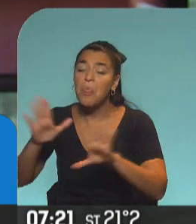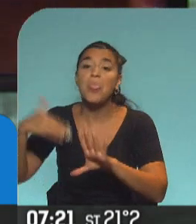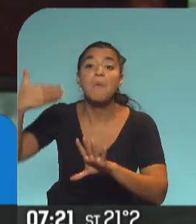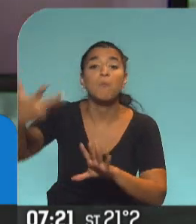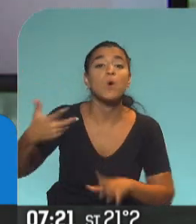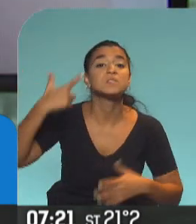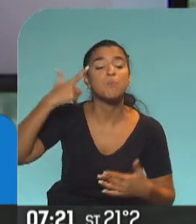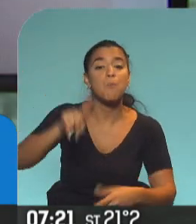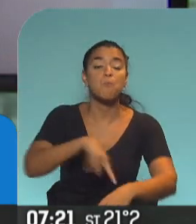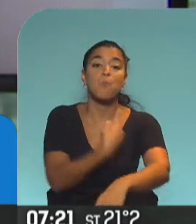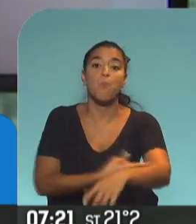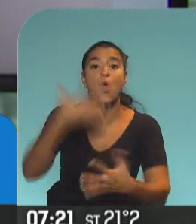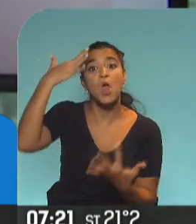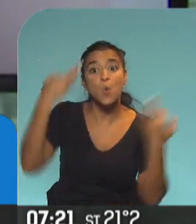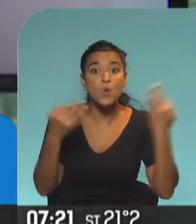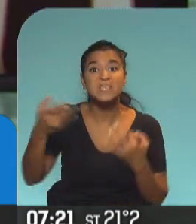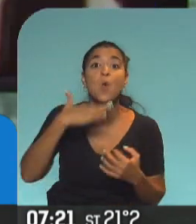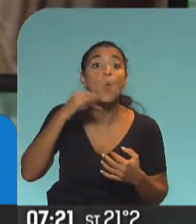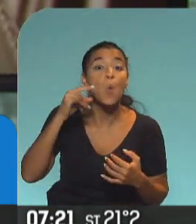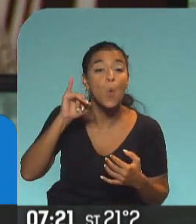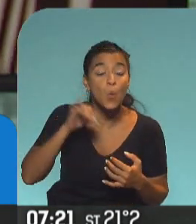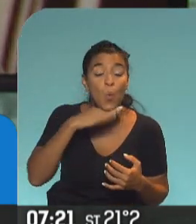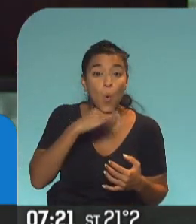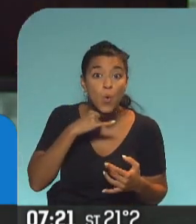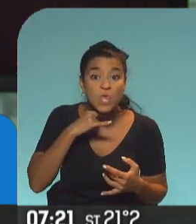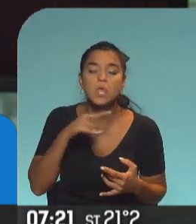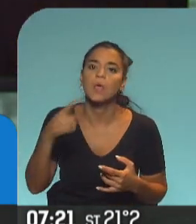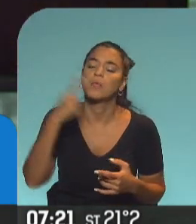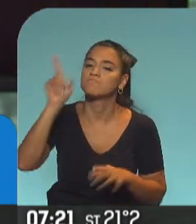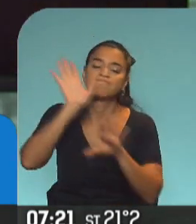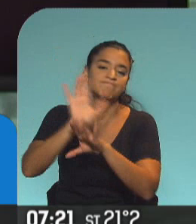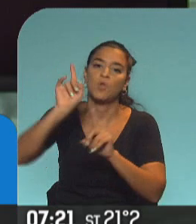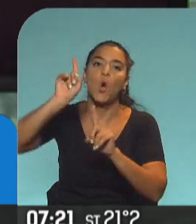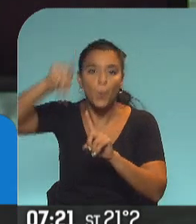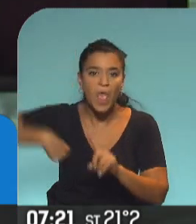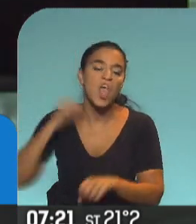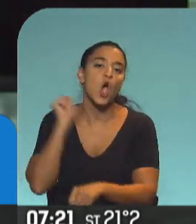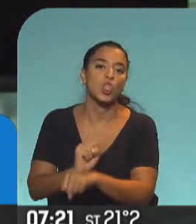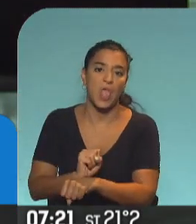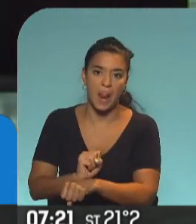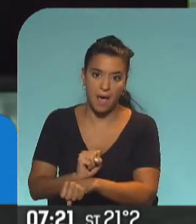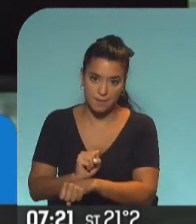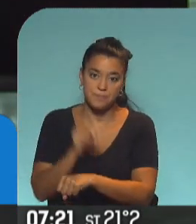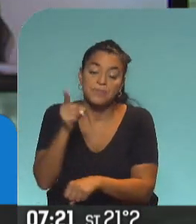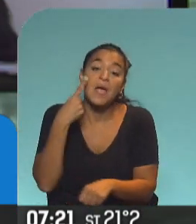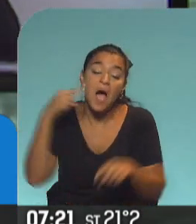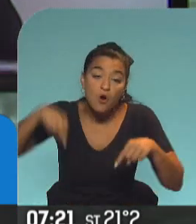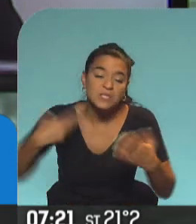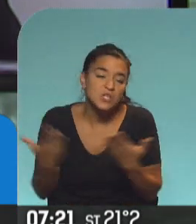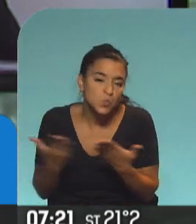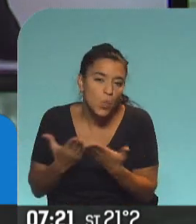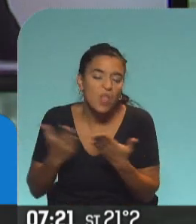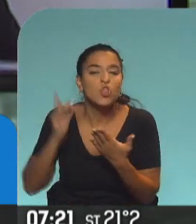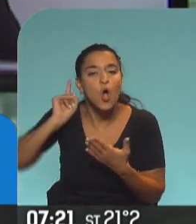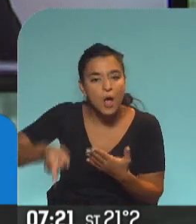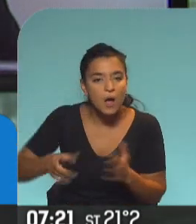Poder Judicial jujeño revocó esa historia para terminar finalmente condenando, y eso es lo único que tiene a estudio concreto la